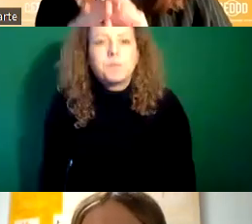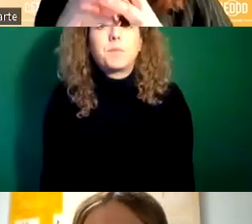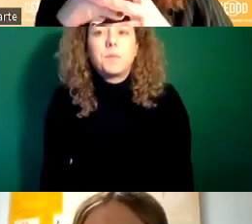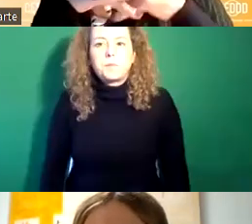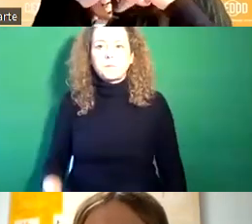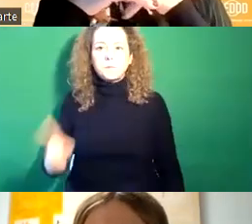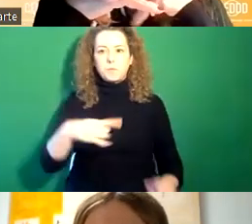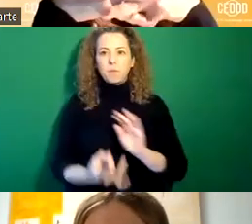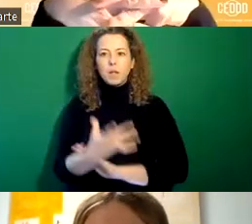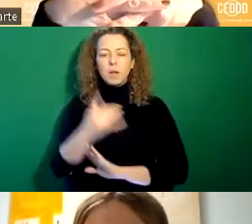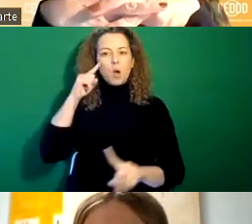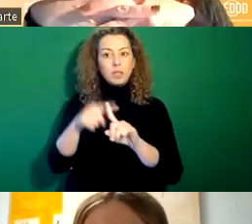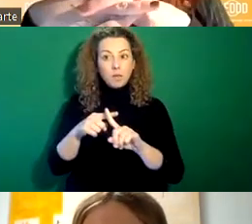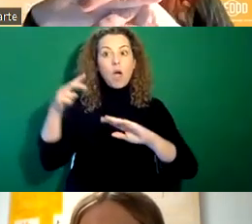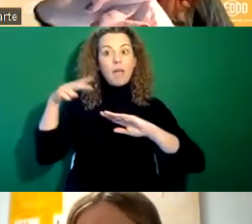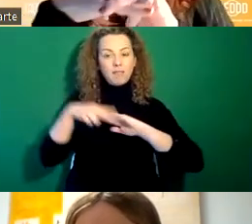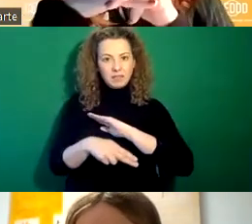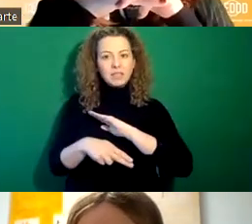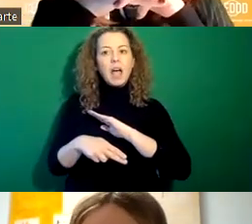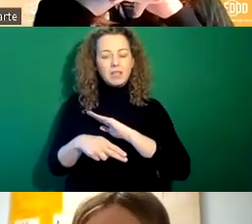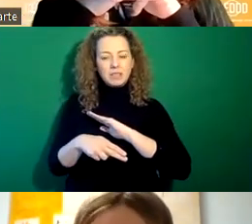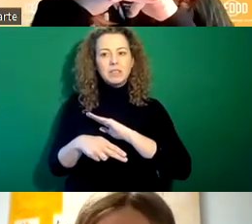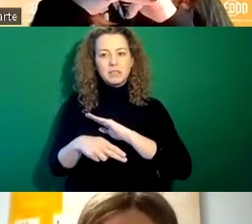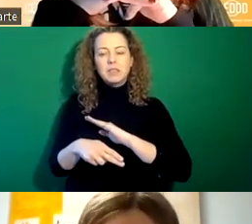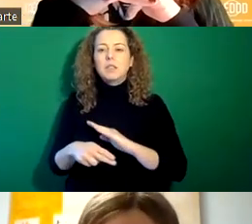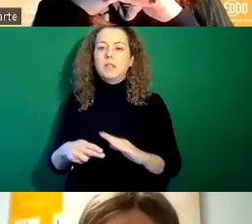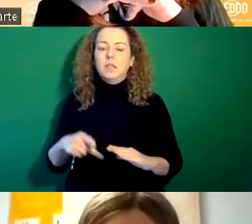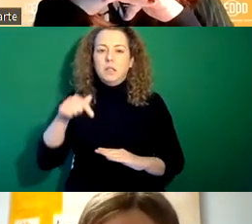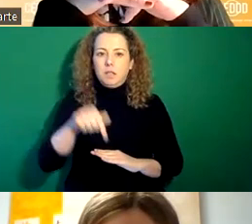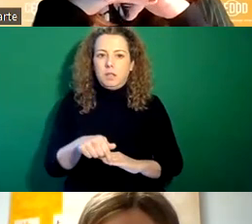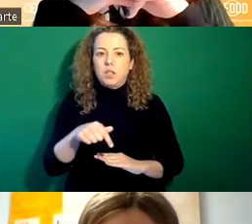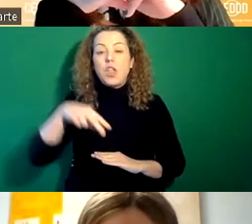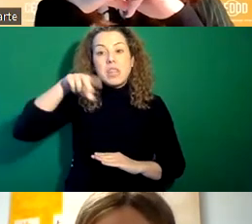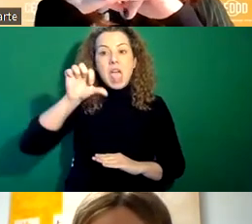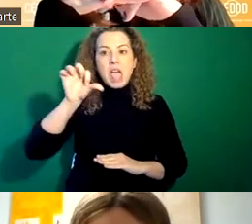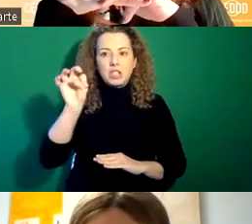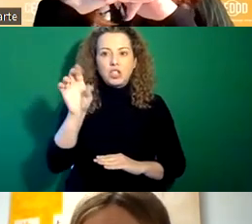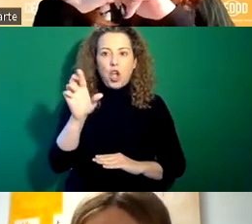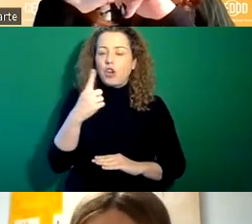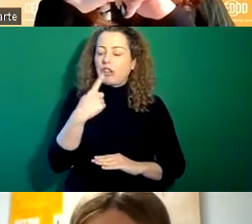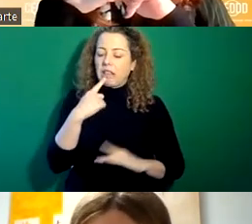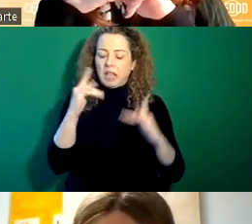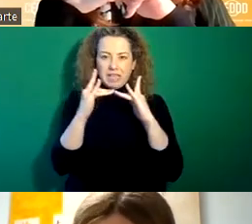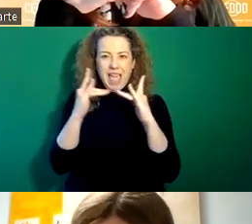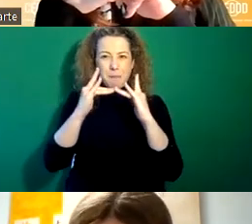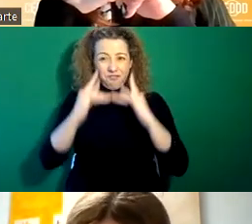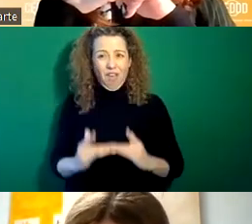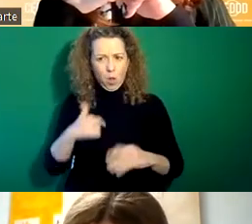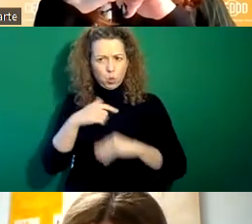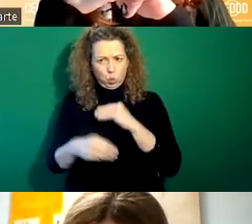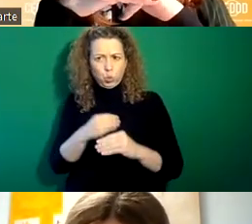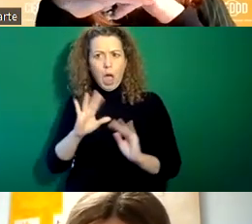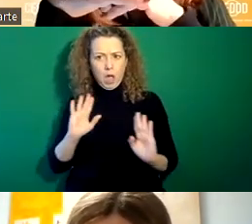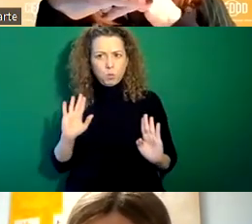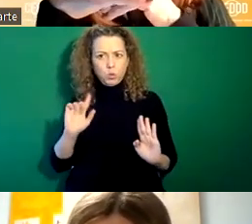Creamos para evitar todas estas, lo que comentaba Néstor de estas camas ultra bajas, que las usamos, luego saco